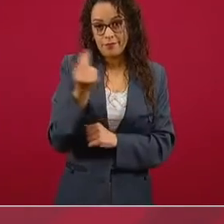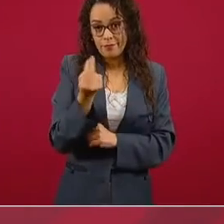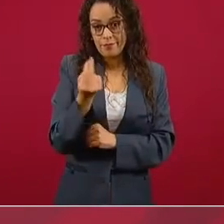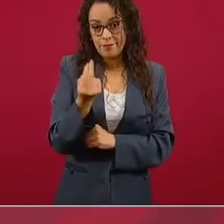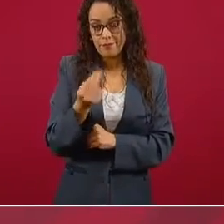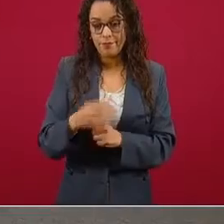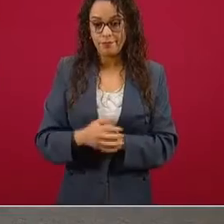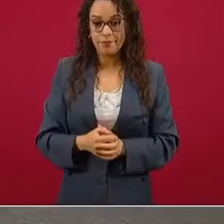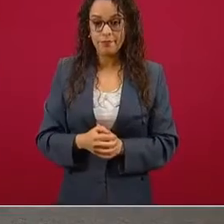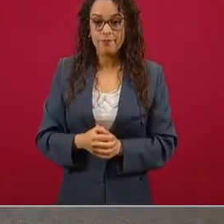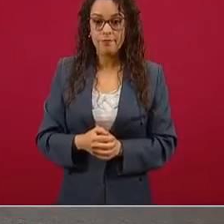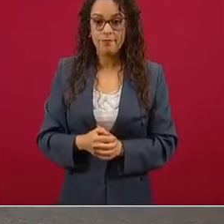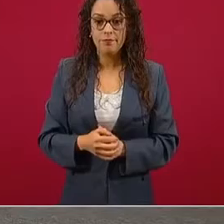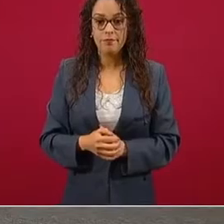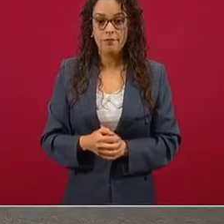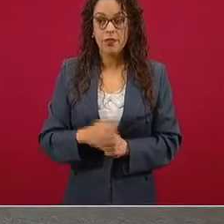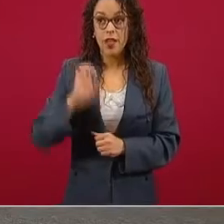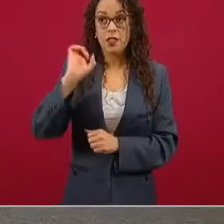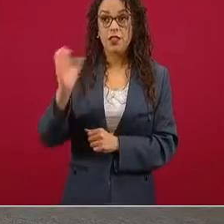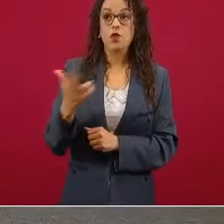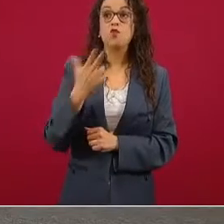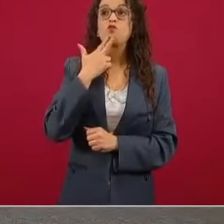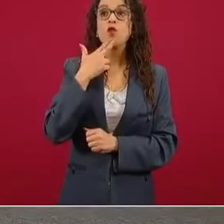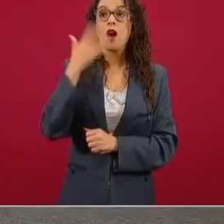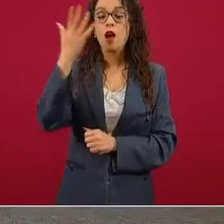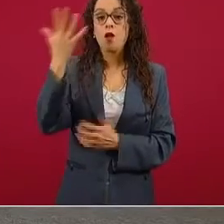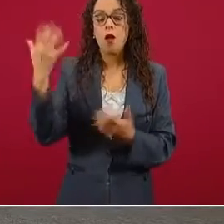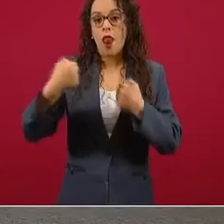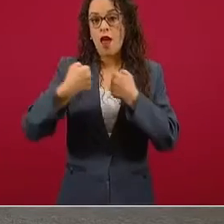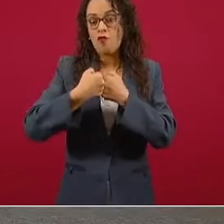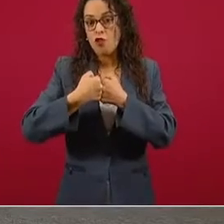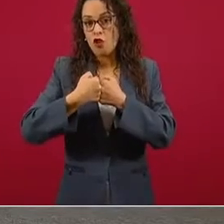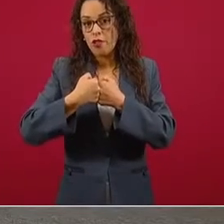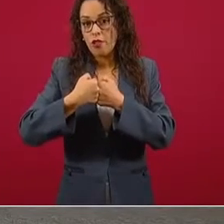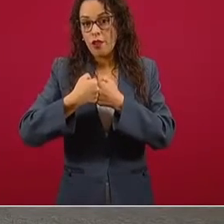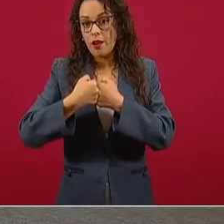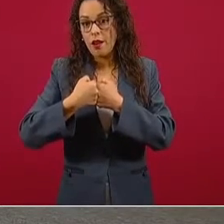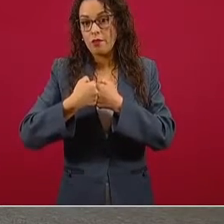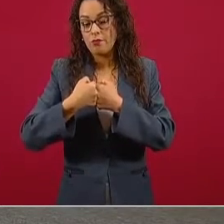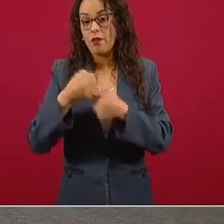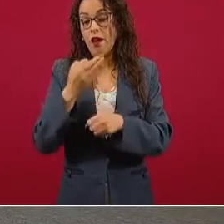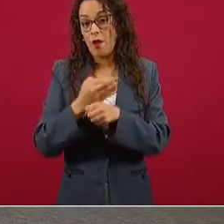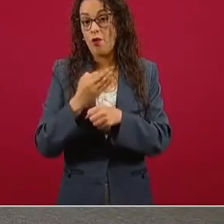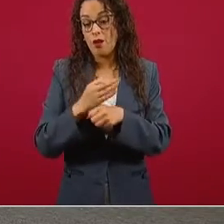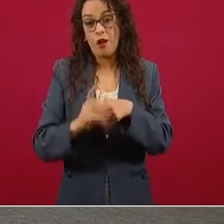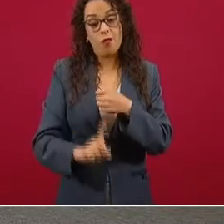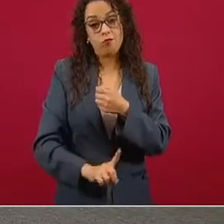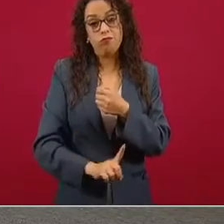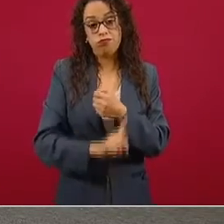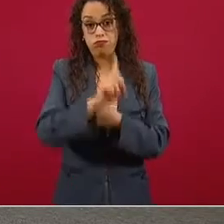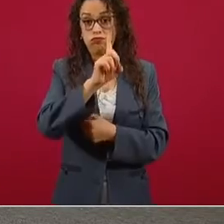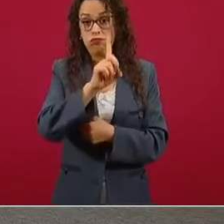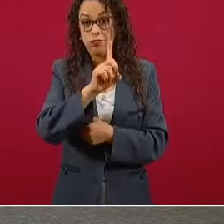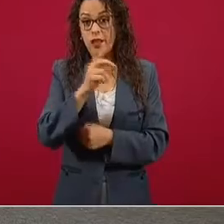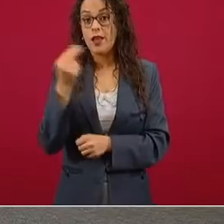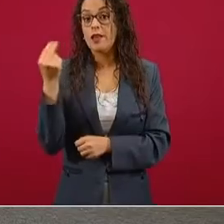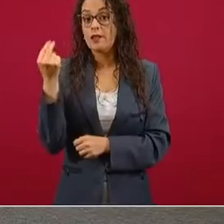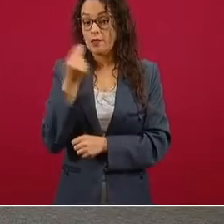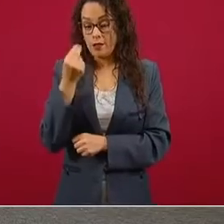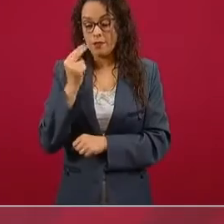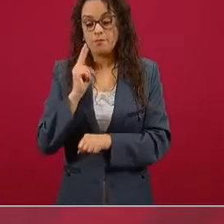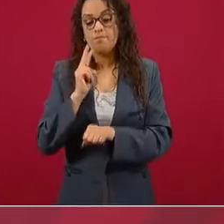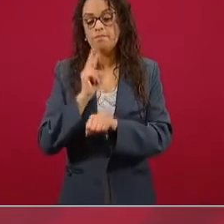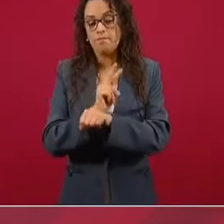una situación especial en Chihuahua, que se está dando en la frontera precisamente, y que tenemos que estar ahí